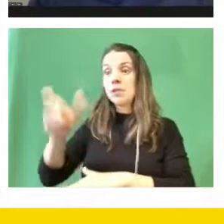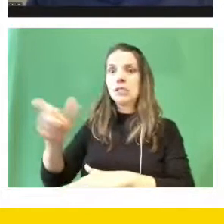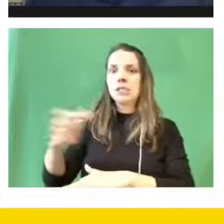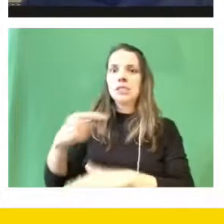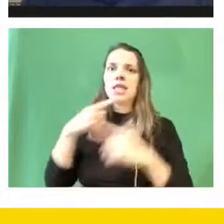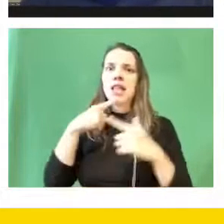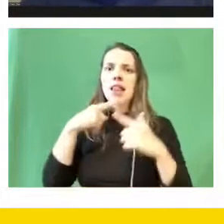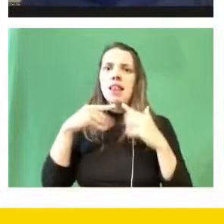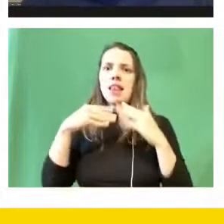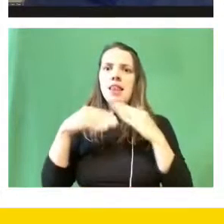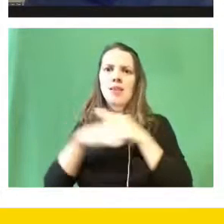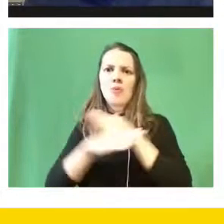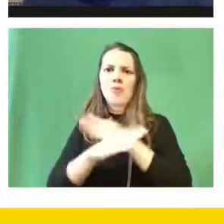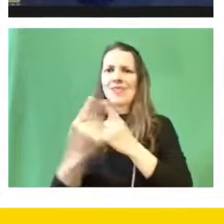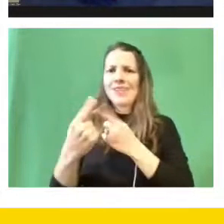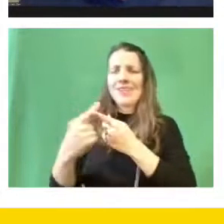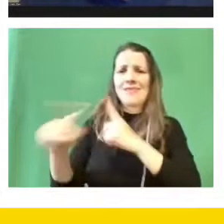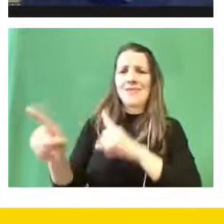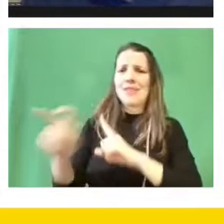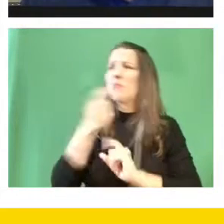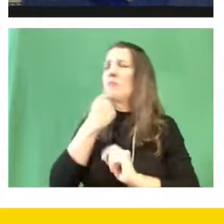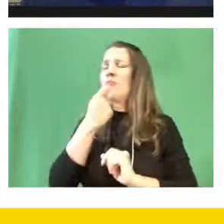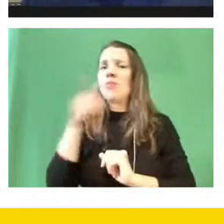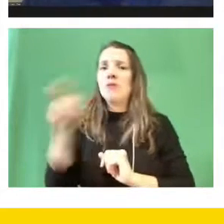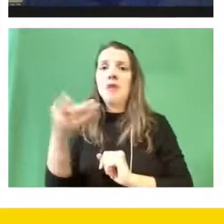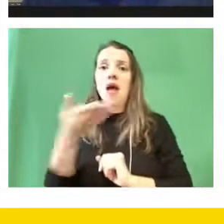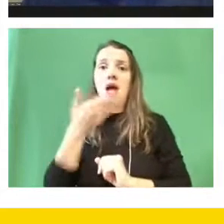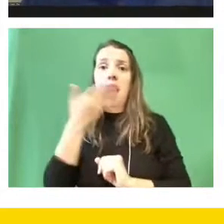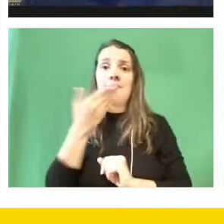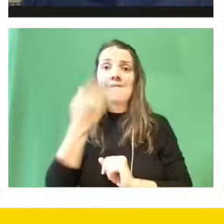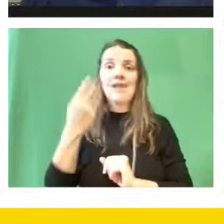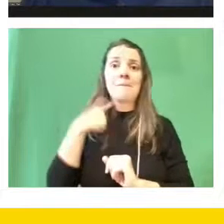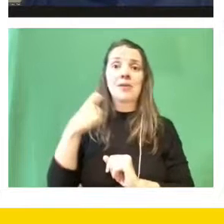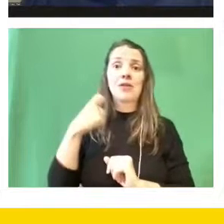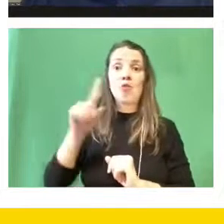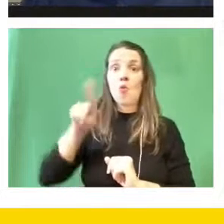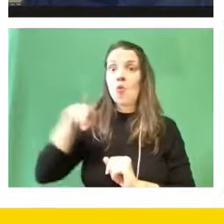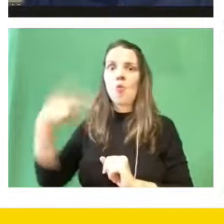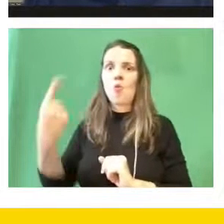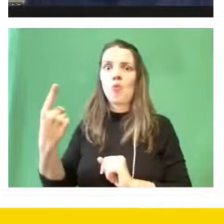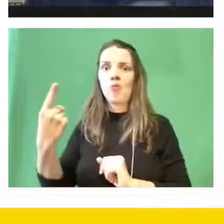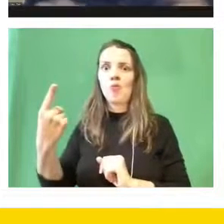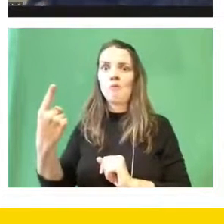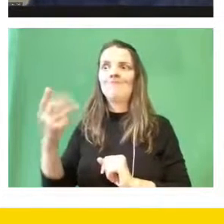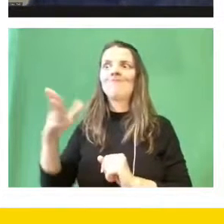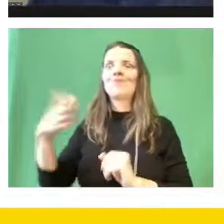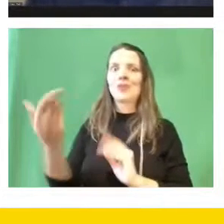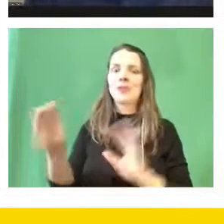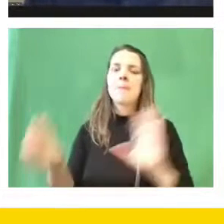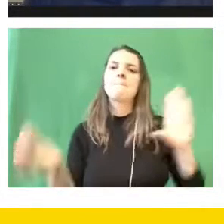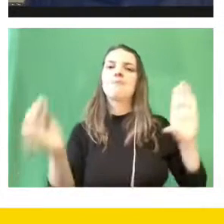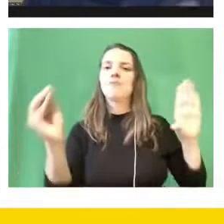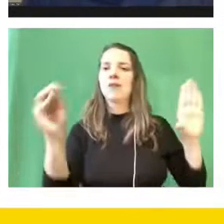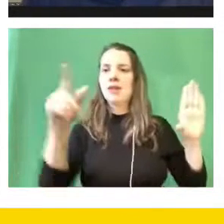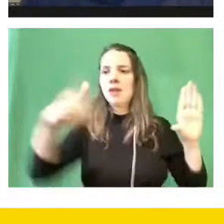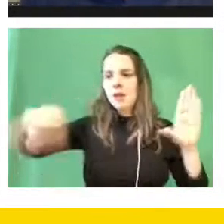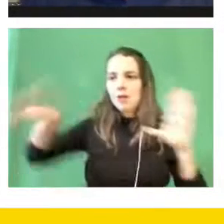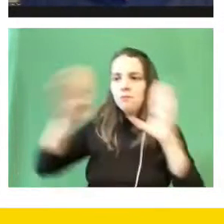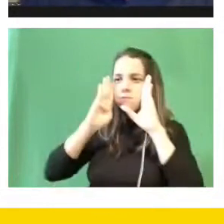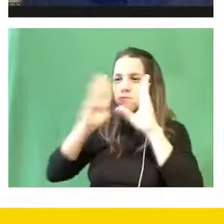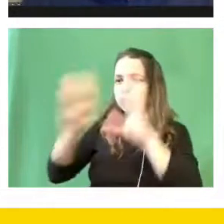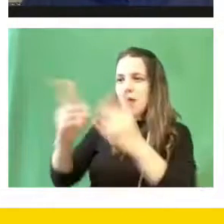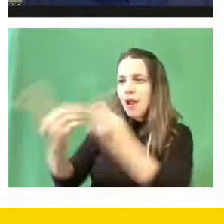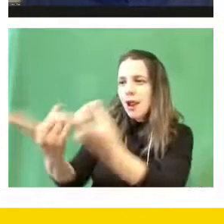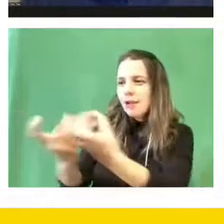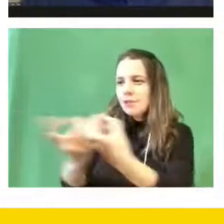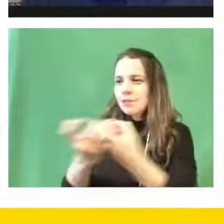instrucciones especiales para aquellos que no hablan nuestro idioma. Entonces, la pregunta del millón es, ¿a qué tipo de edificio aplicará? En este